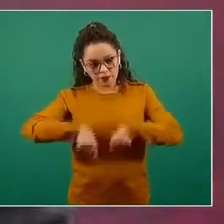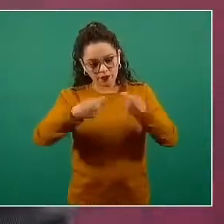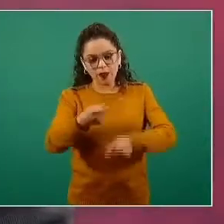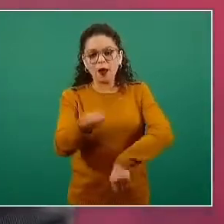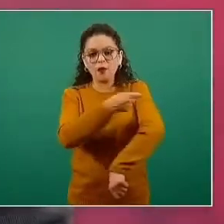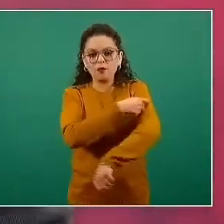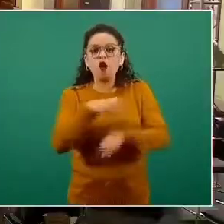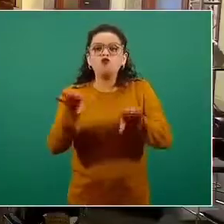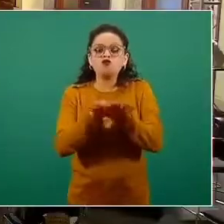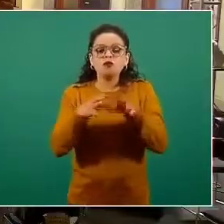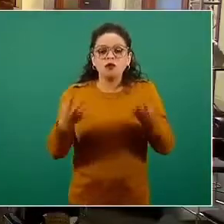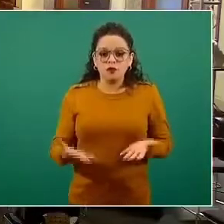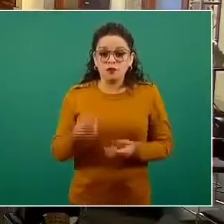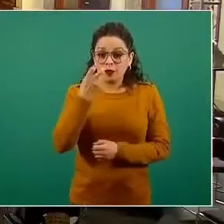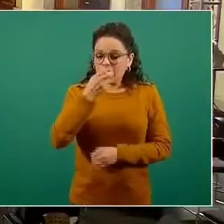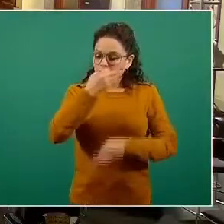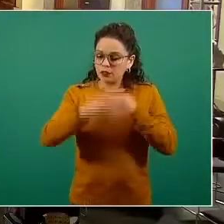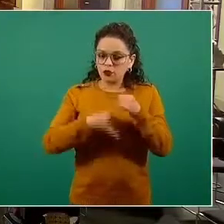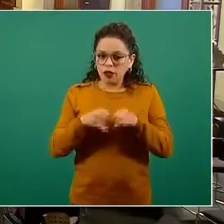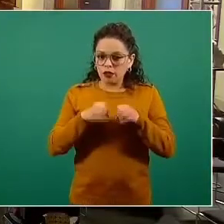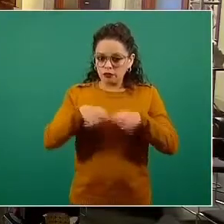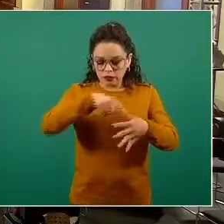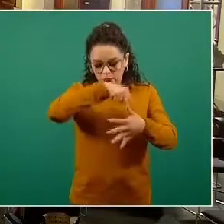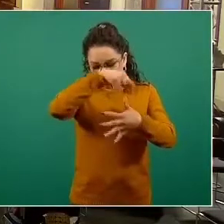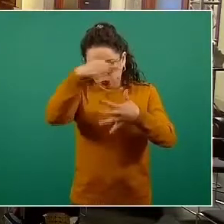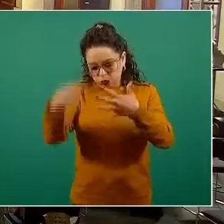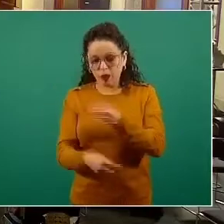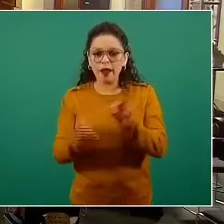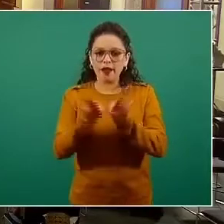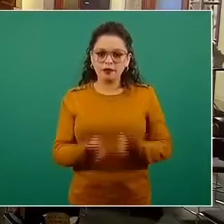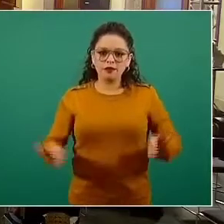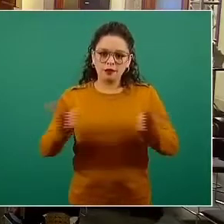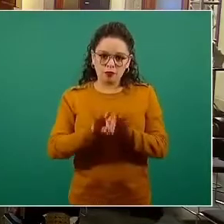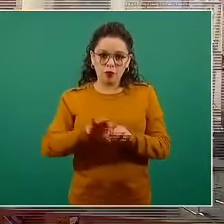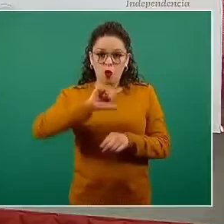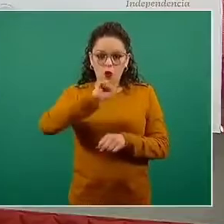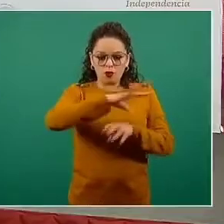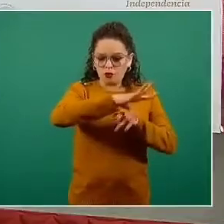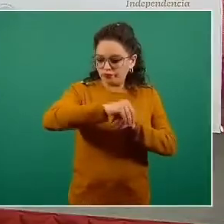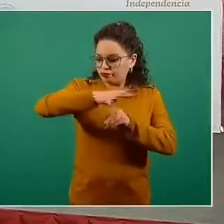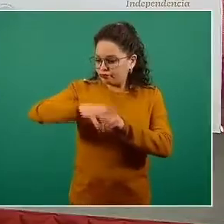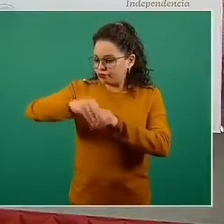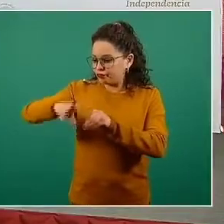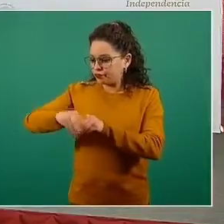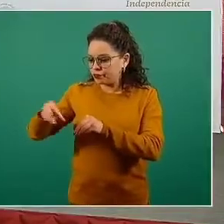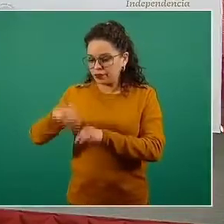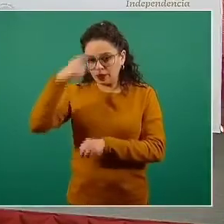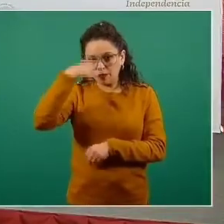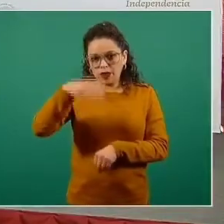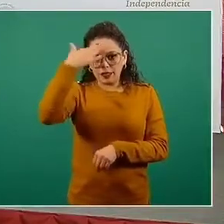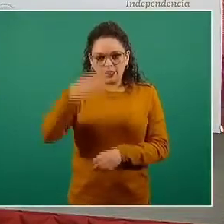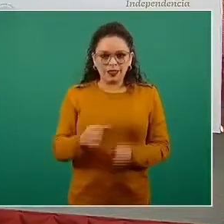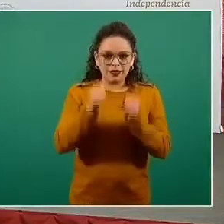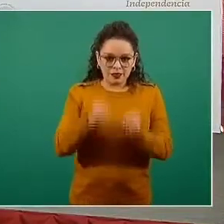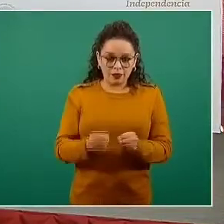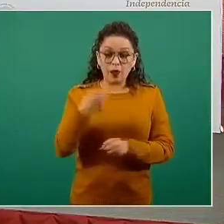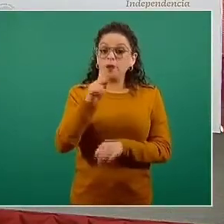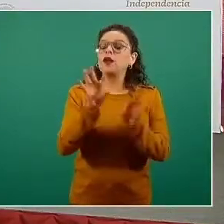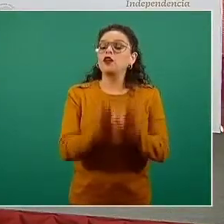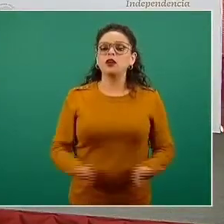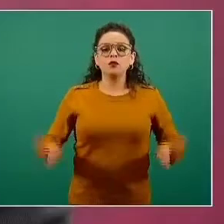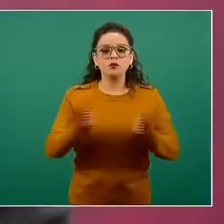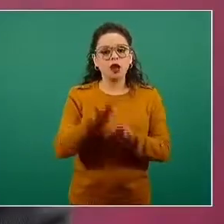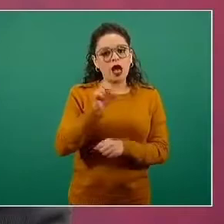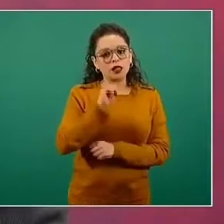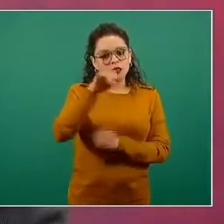de información son importantes y los hemos complementado con otros elementos. Finalmente, es importantísimo que se registren porque